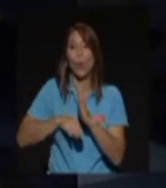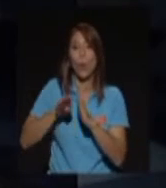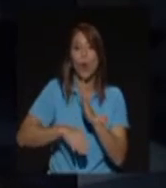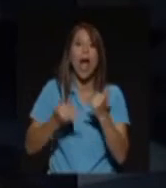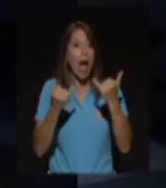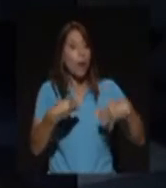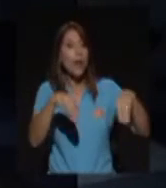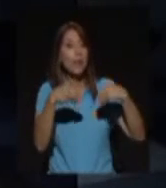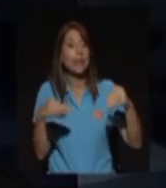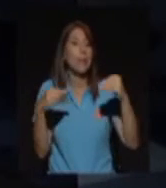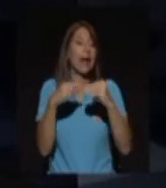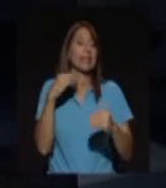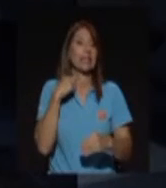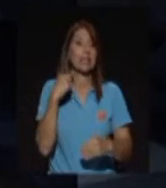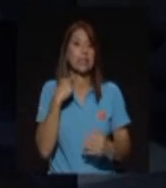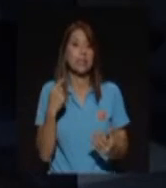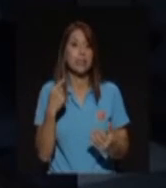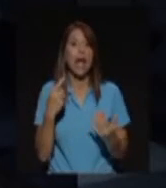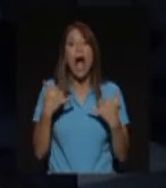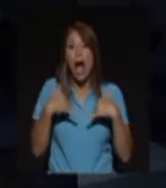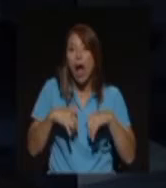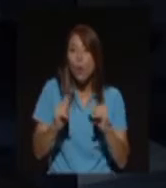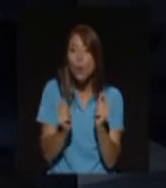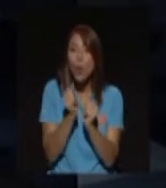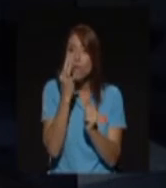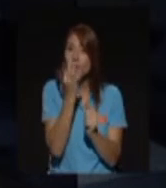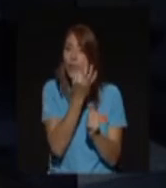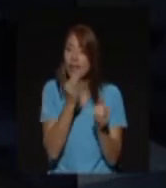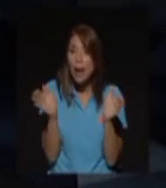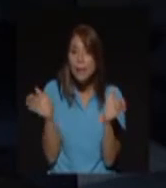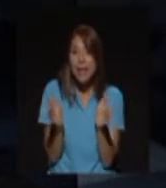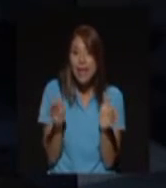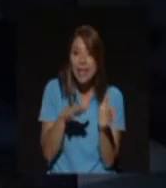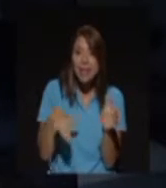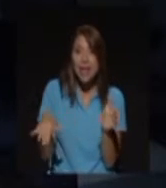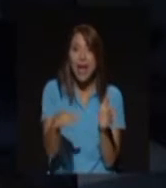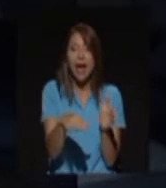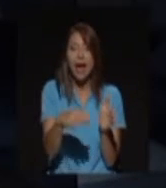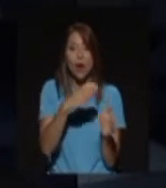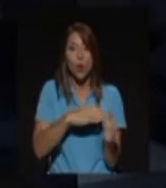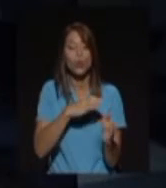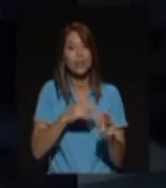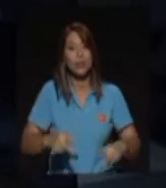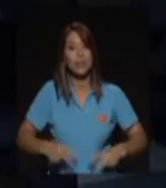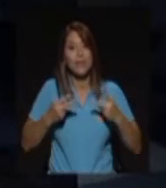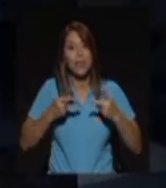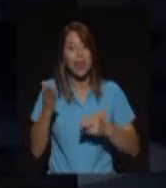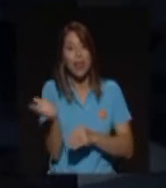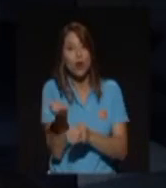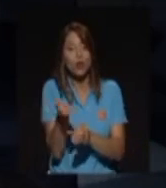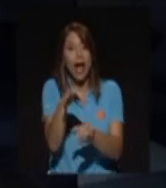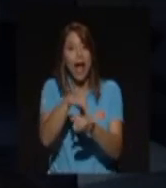entonces aún con una finquita pequeña, las condiciones de vida de los agricultores